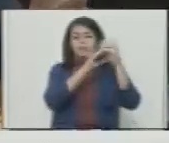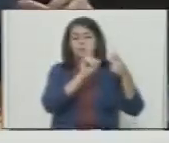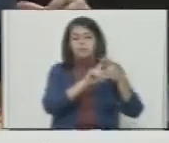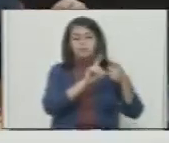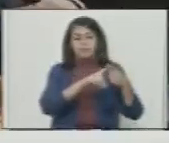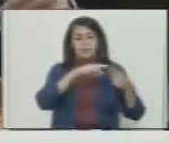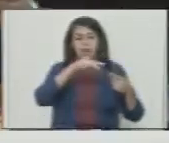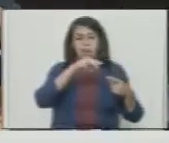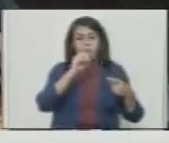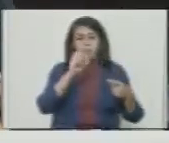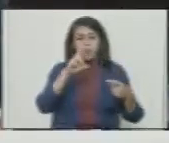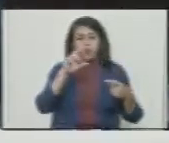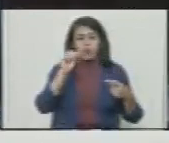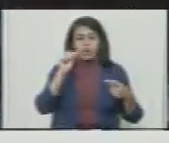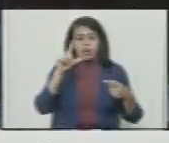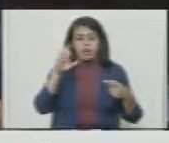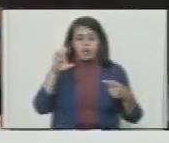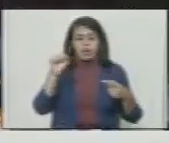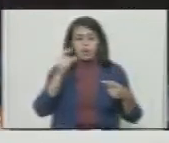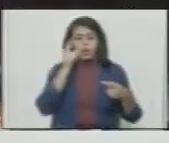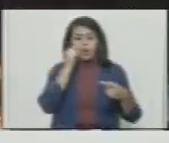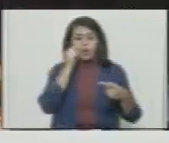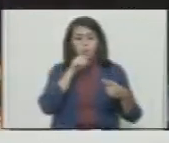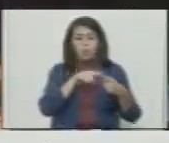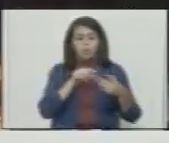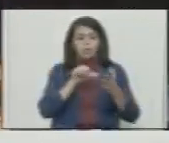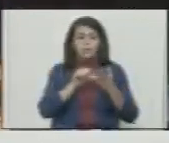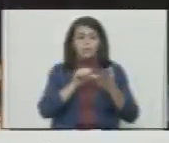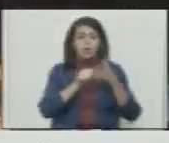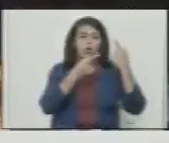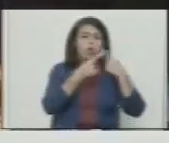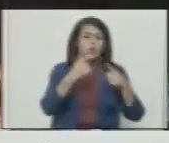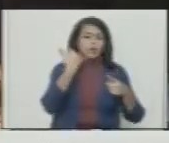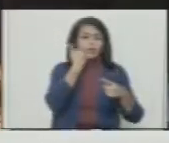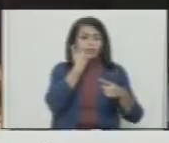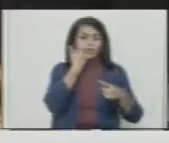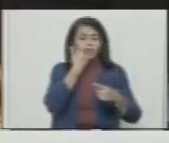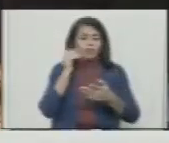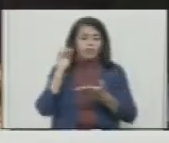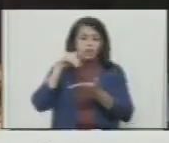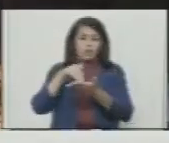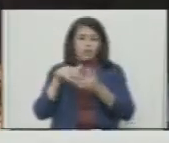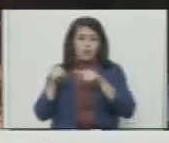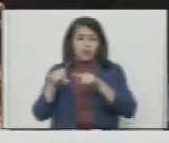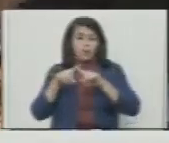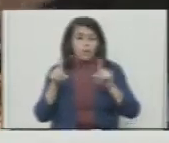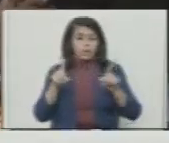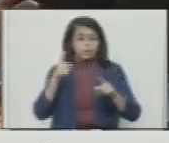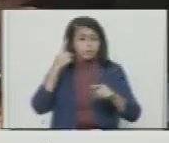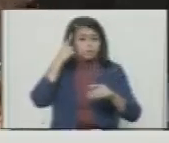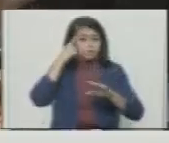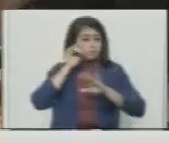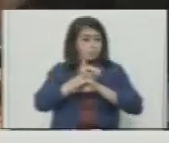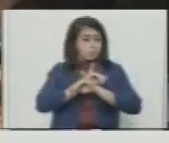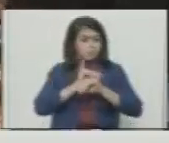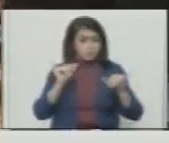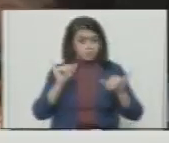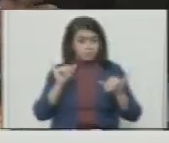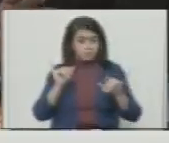embestida por Morales, dado que Boves se encontraba enfermo en Villa de Cura. Pero no cesó